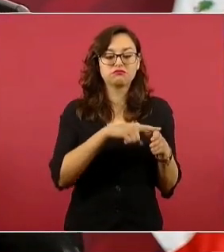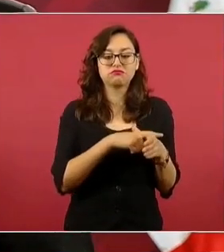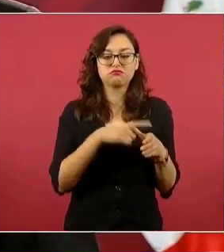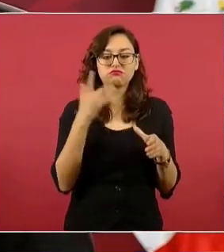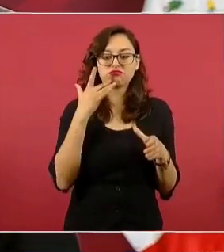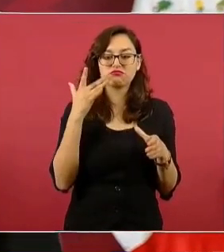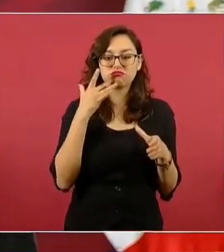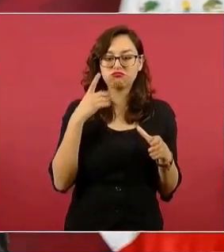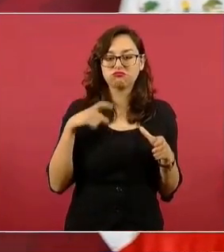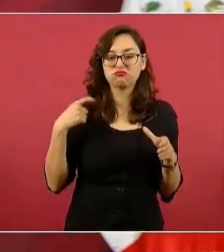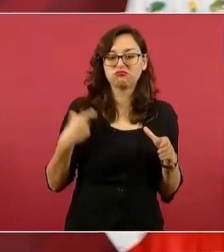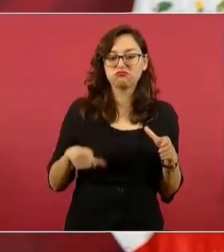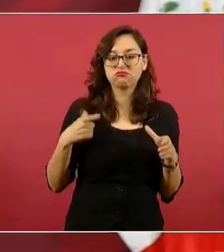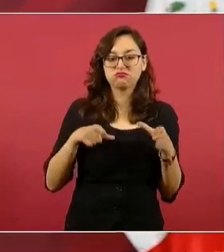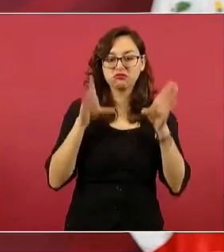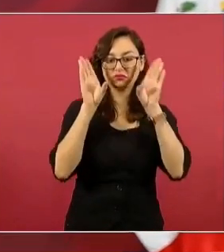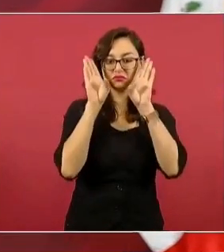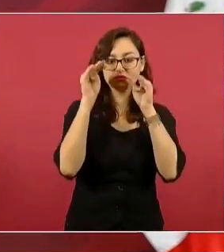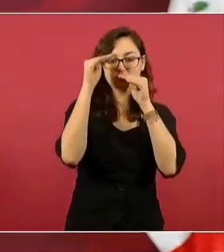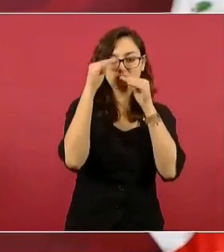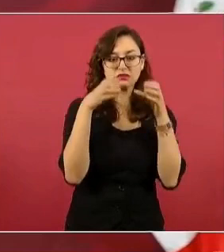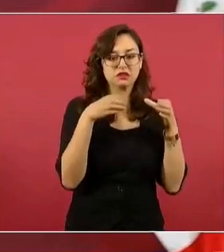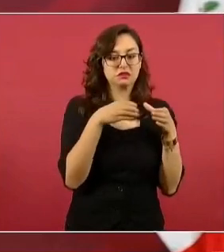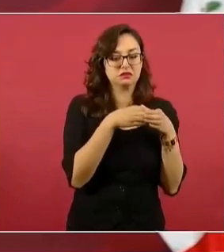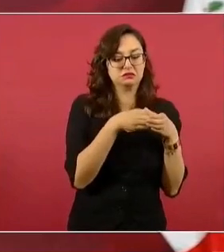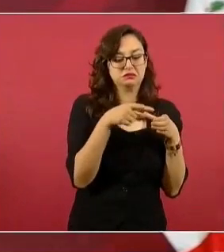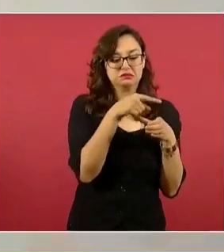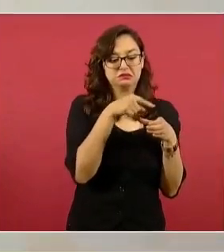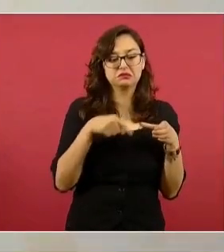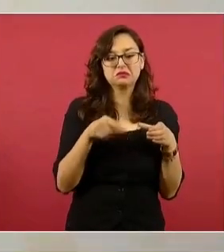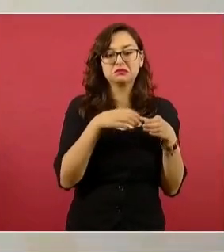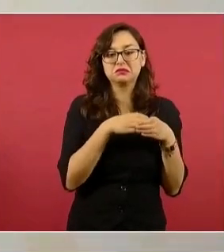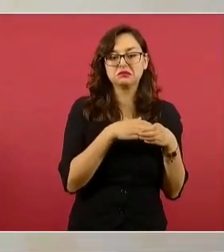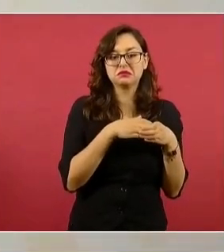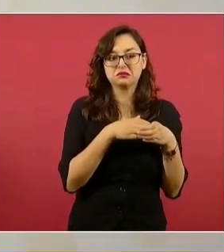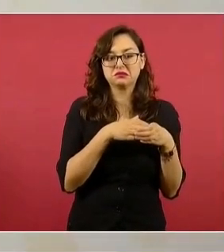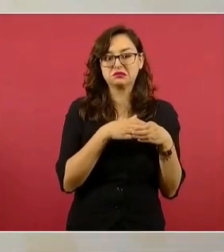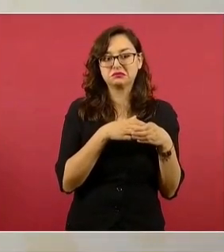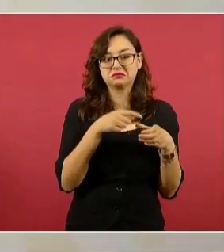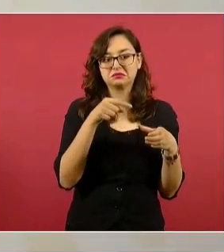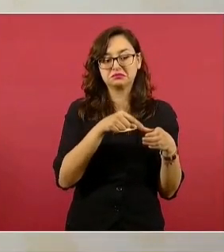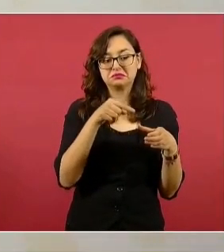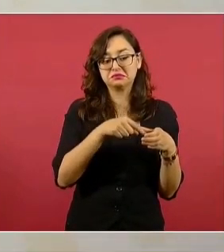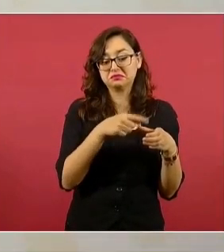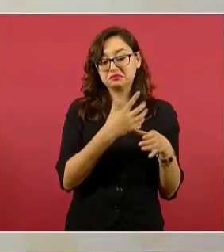siempre sostienen que el pueblo no agradece.